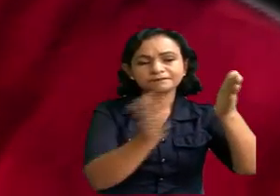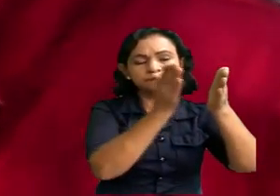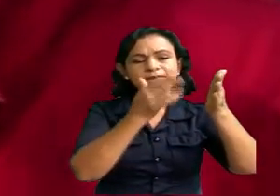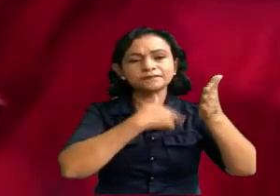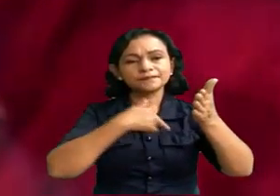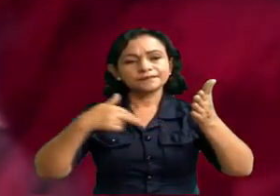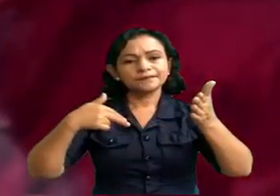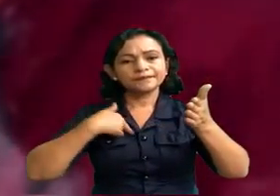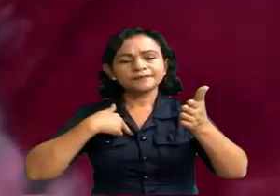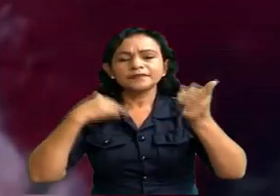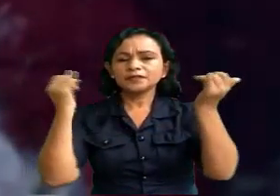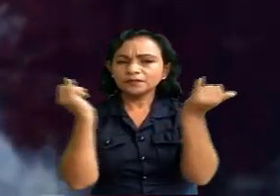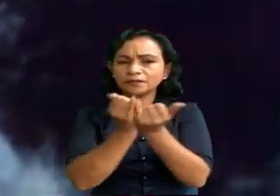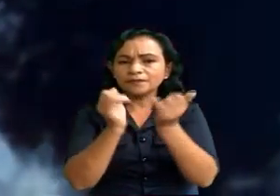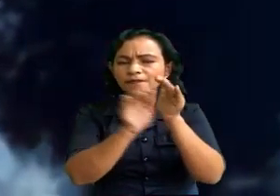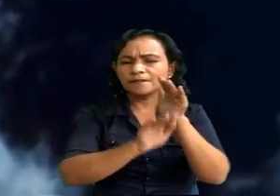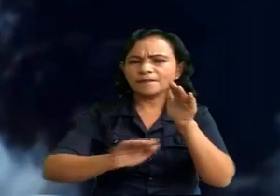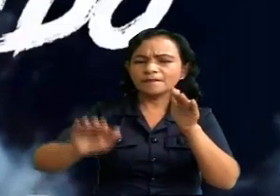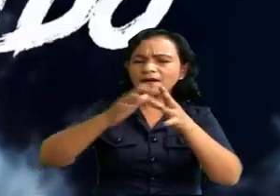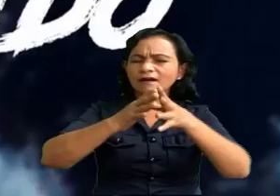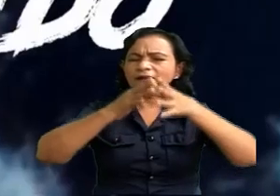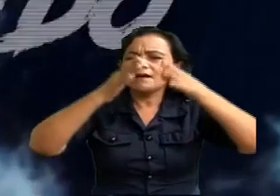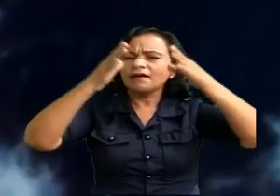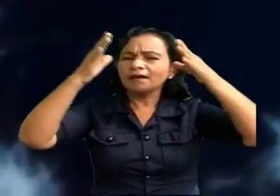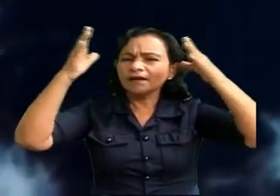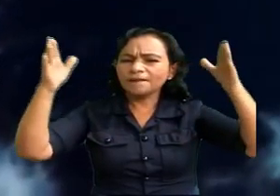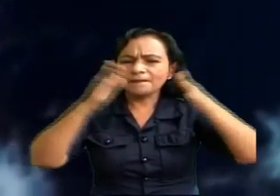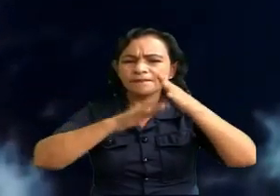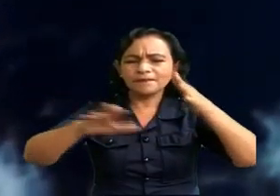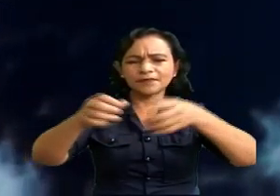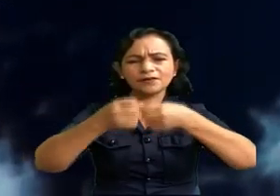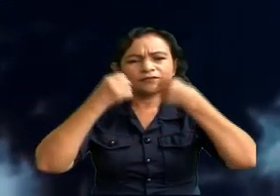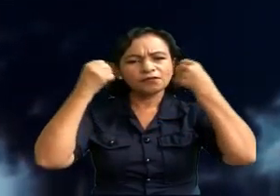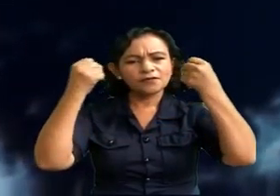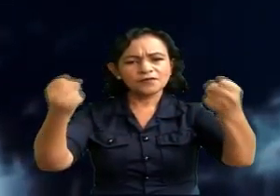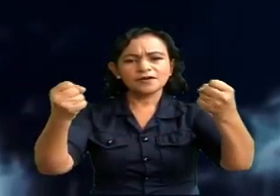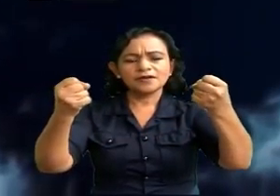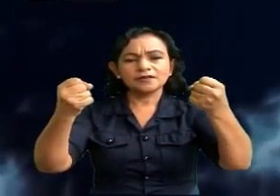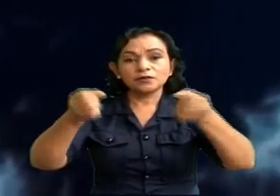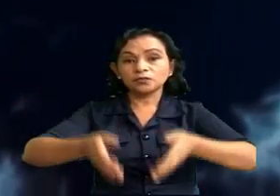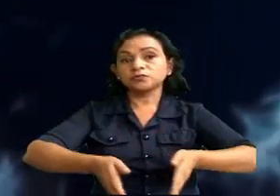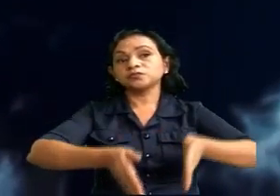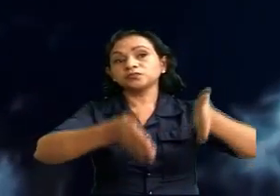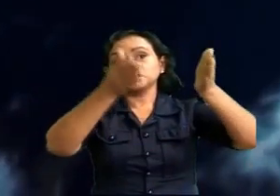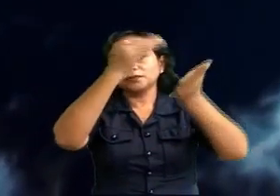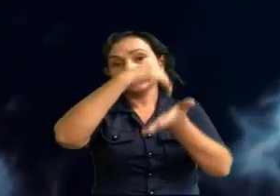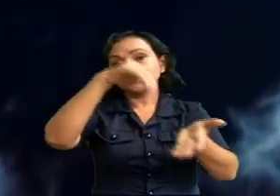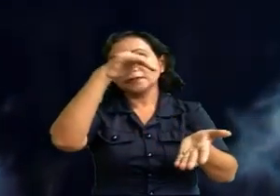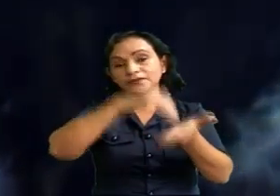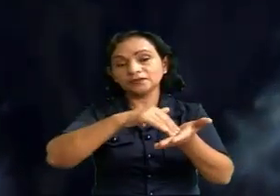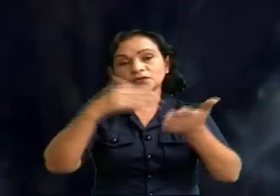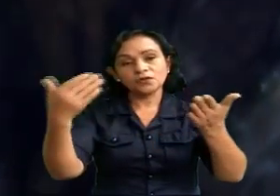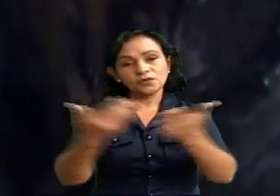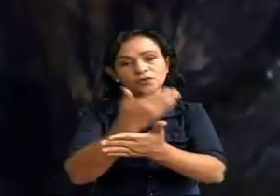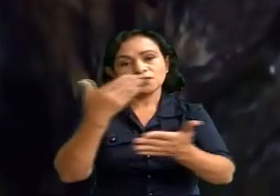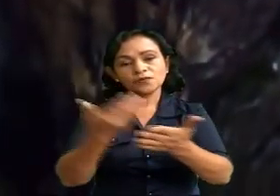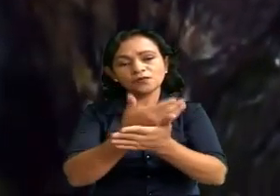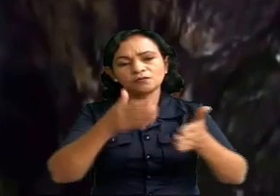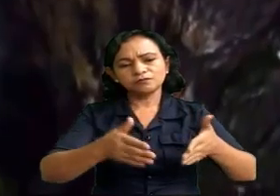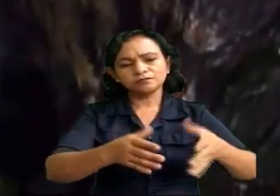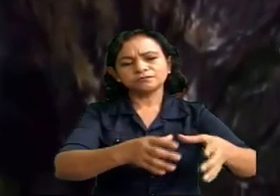ser así más grande, más sólido que las torres del Parque Central, el nuevo